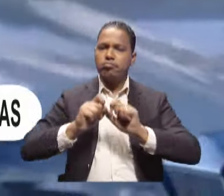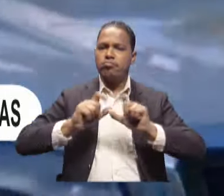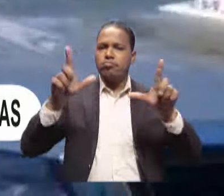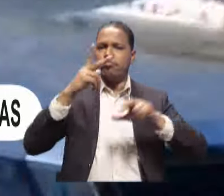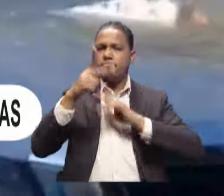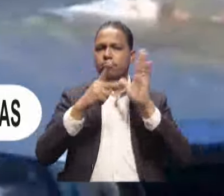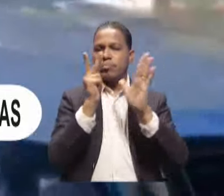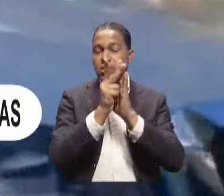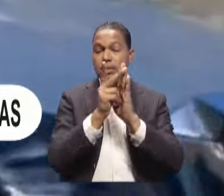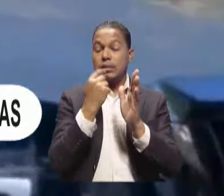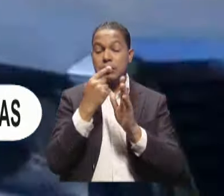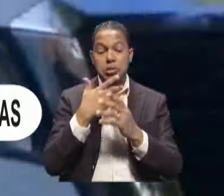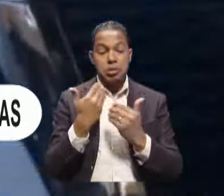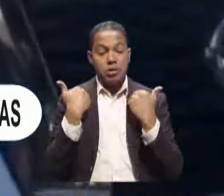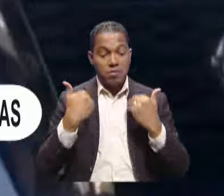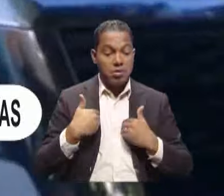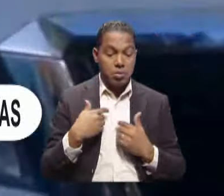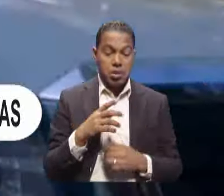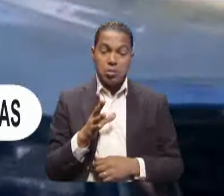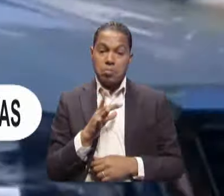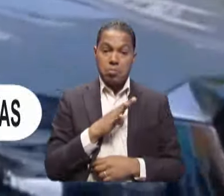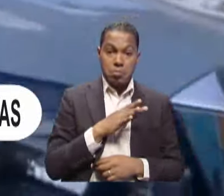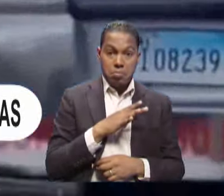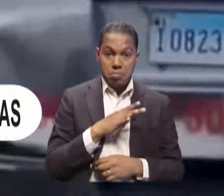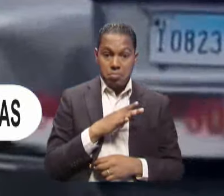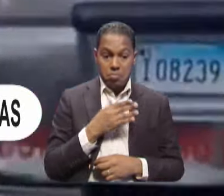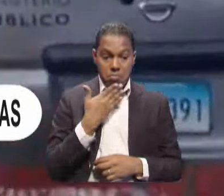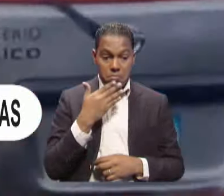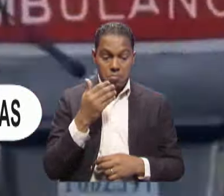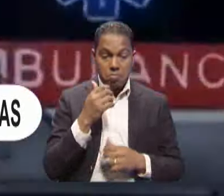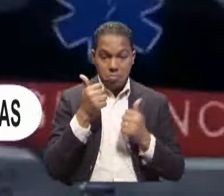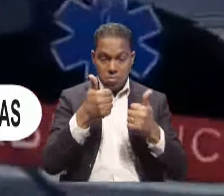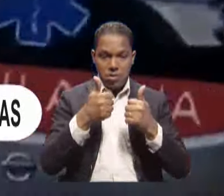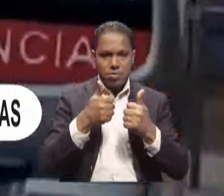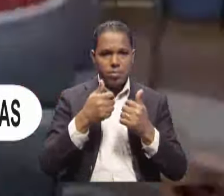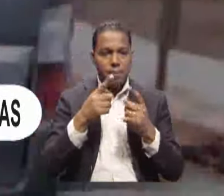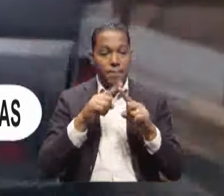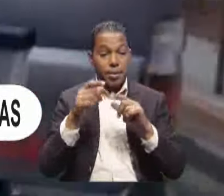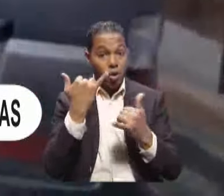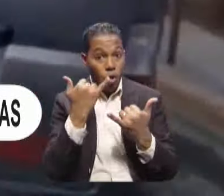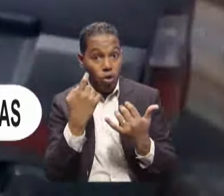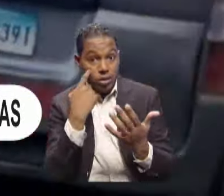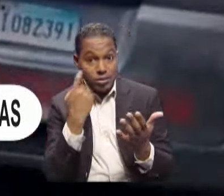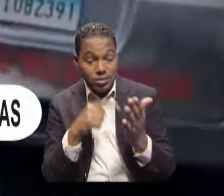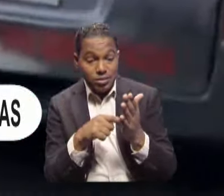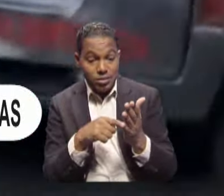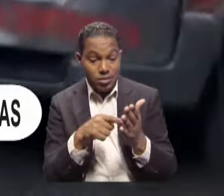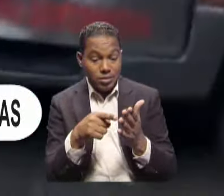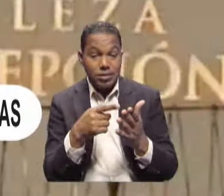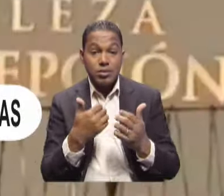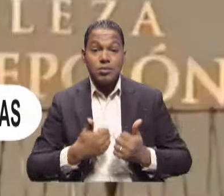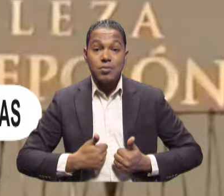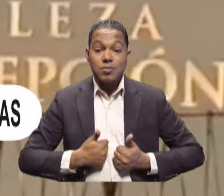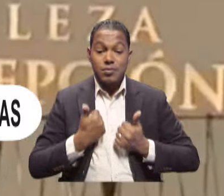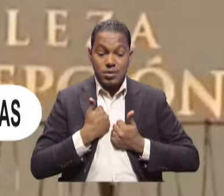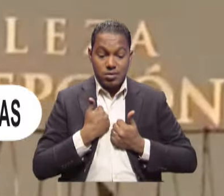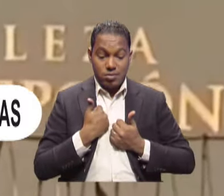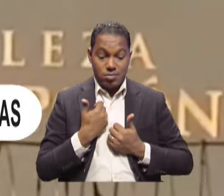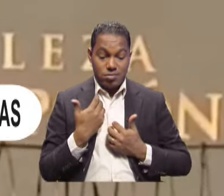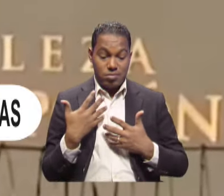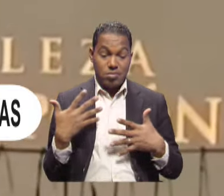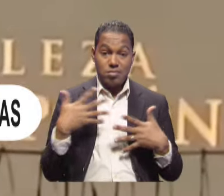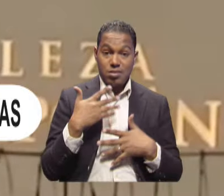aseguraba bueno que está bien físicamente sin embargo hoy Oigan esto hoy el teme por su